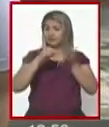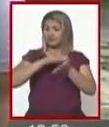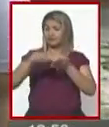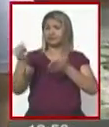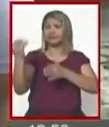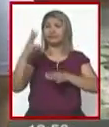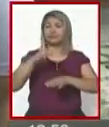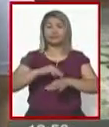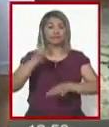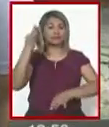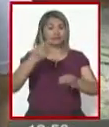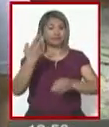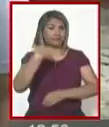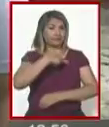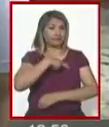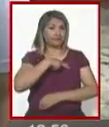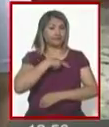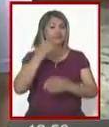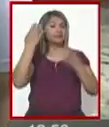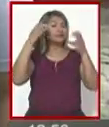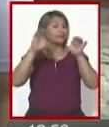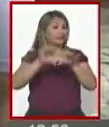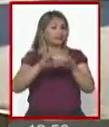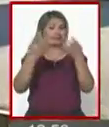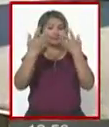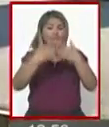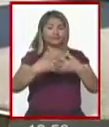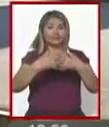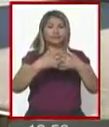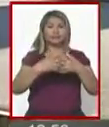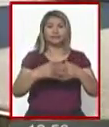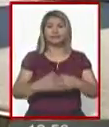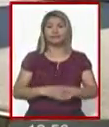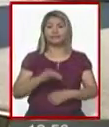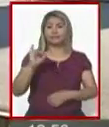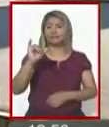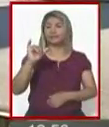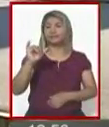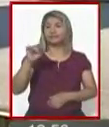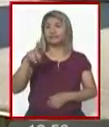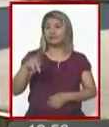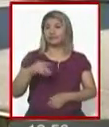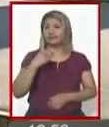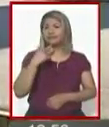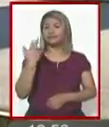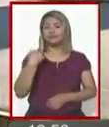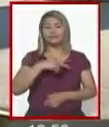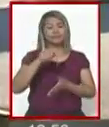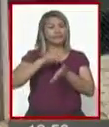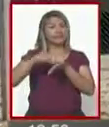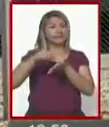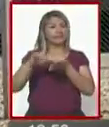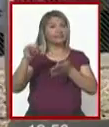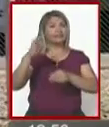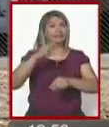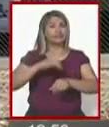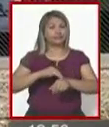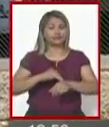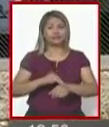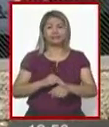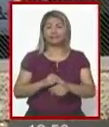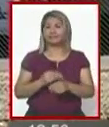pagos de los impuestos que si nosotros fuéramos contratados por la empresa por empresas por yacimientos estuviéramos pagando impuestos y